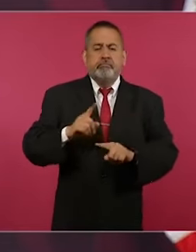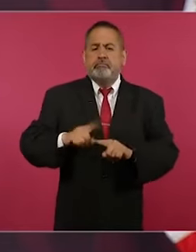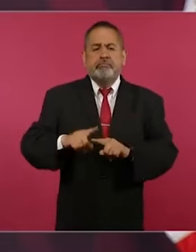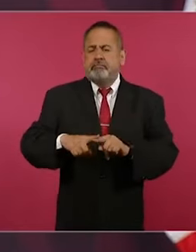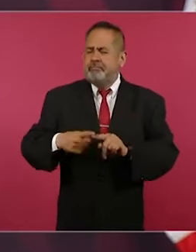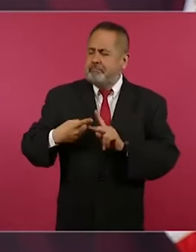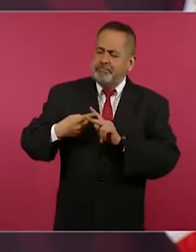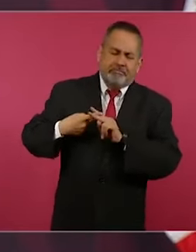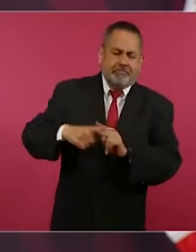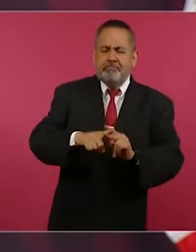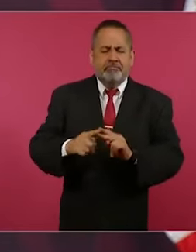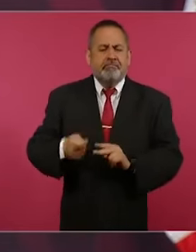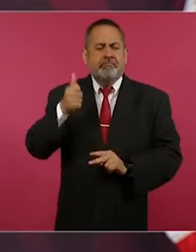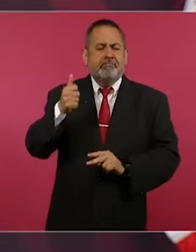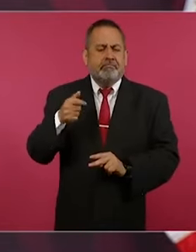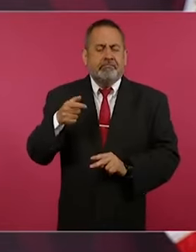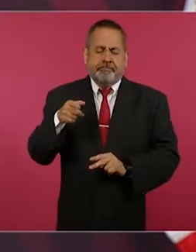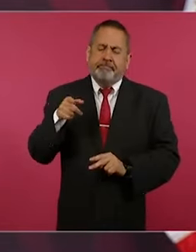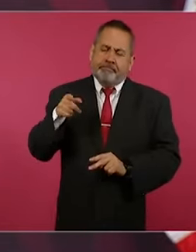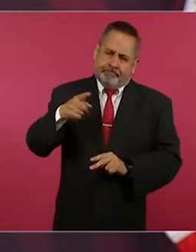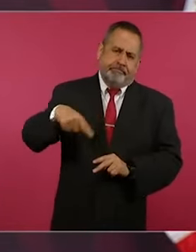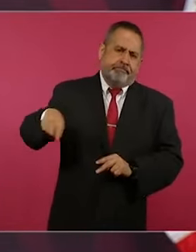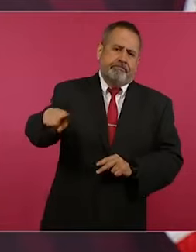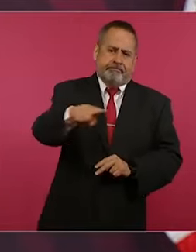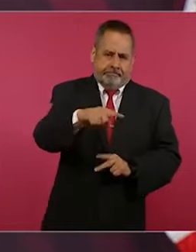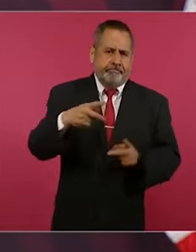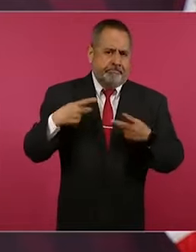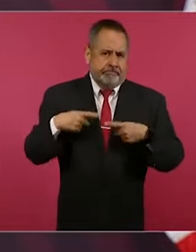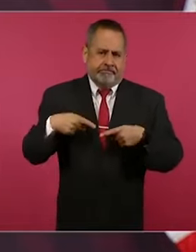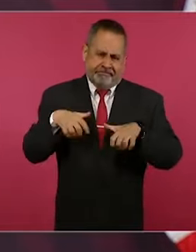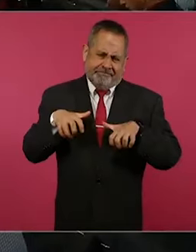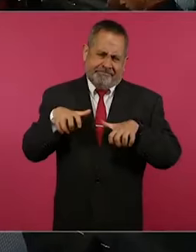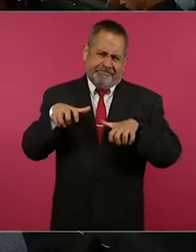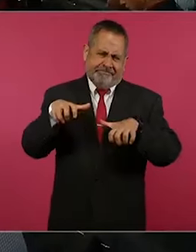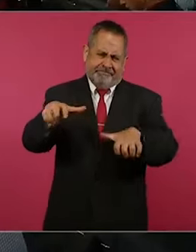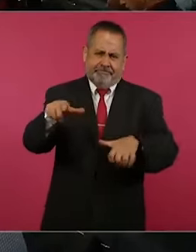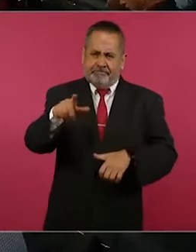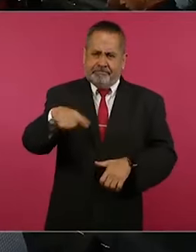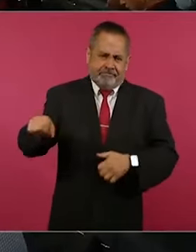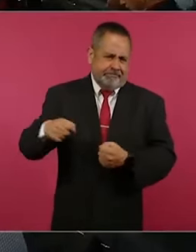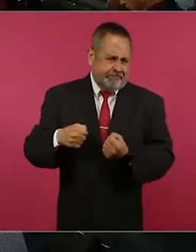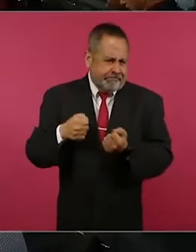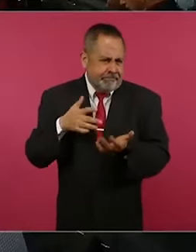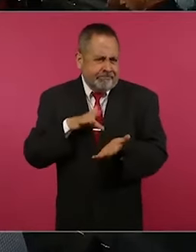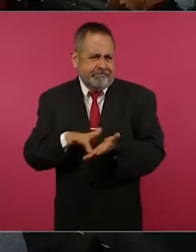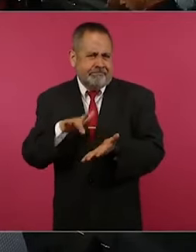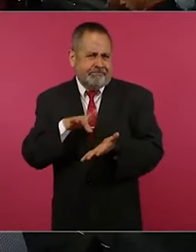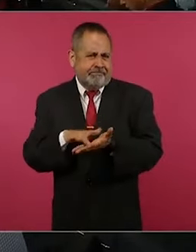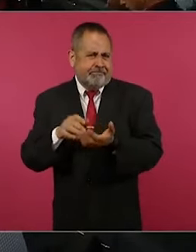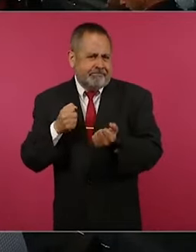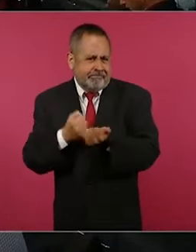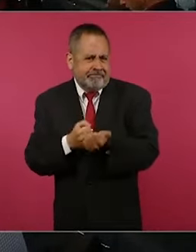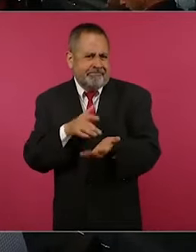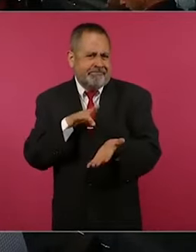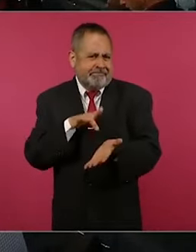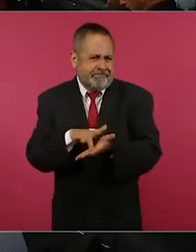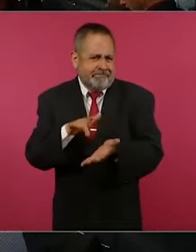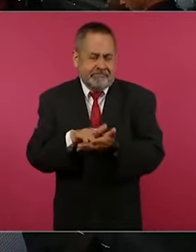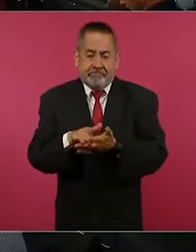y continúa impulsada desde